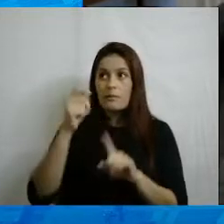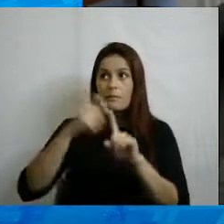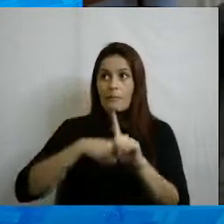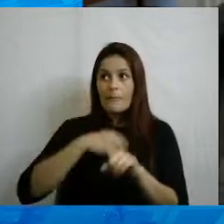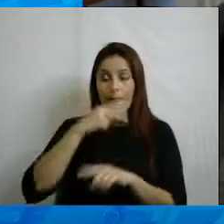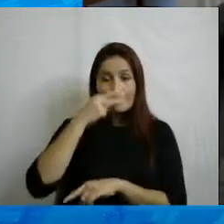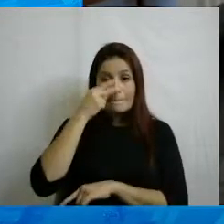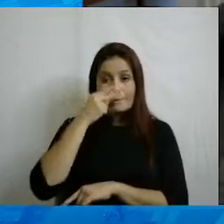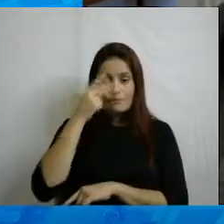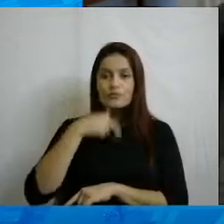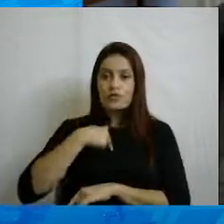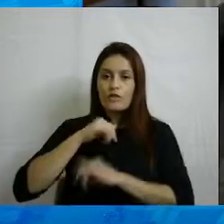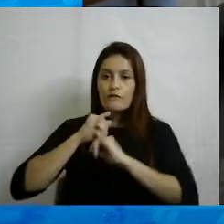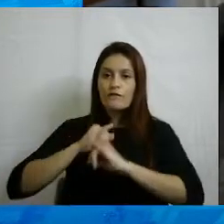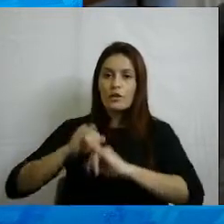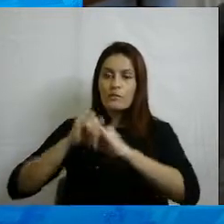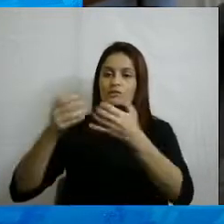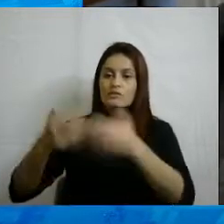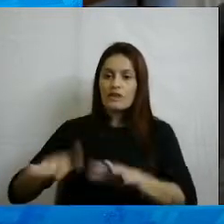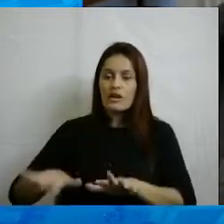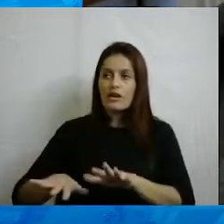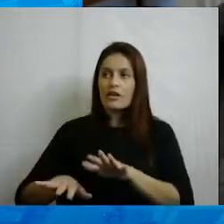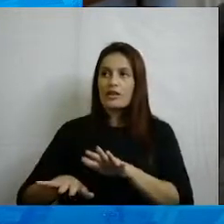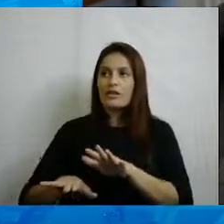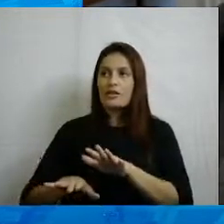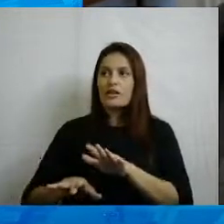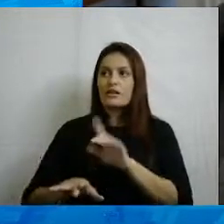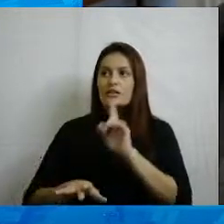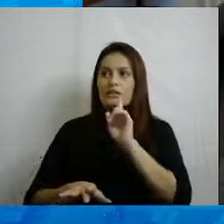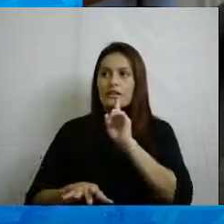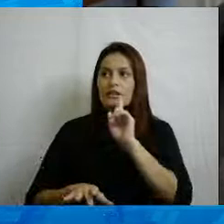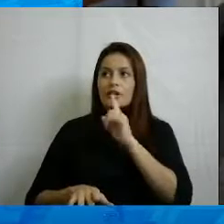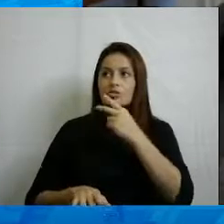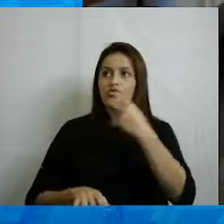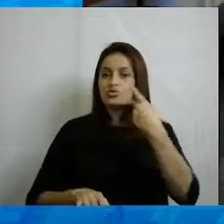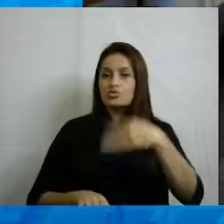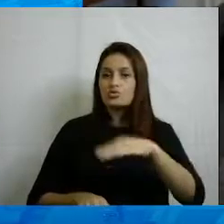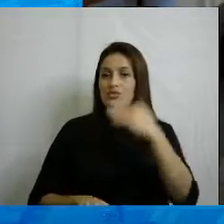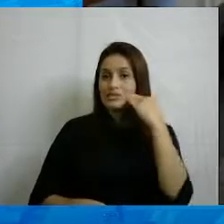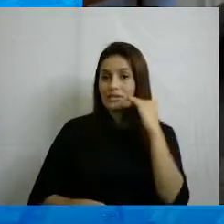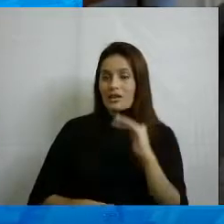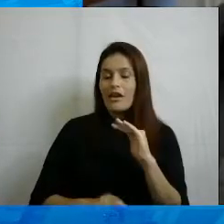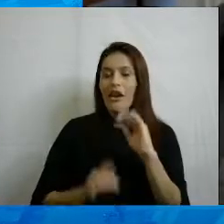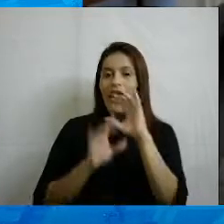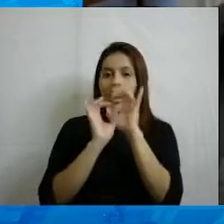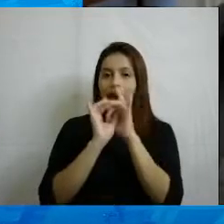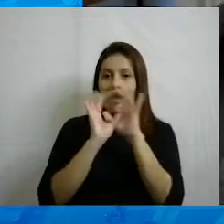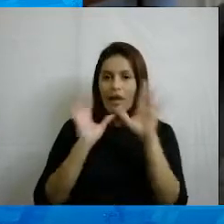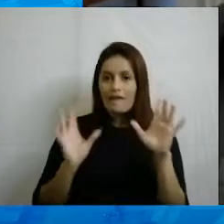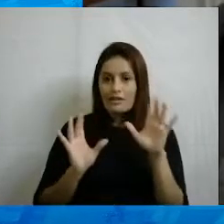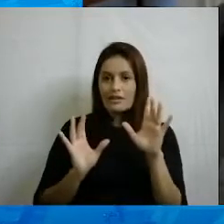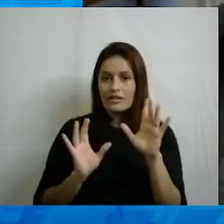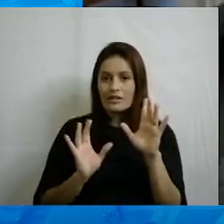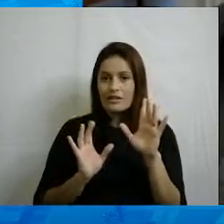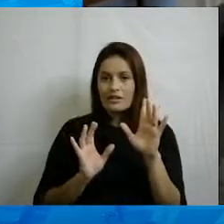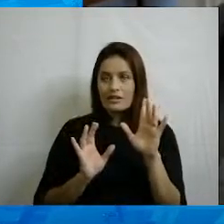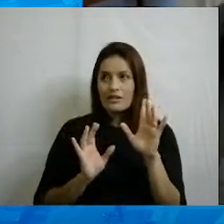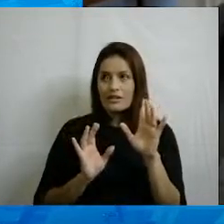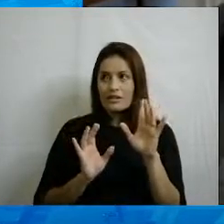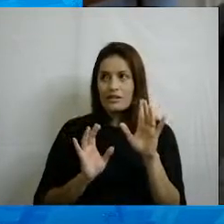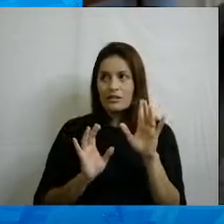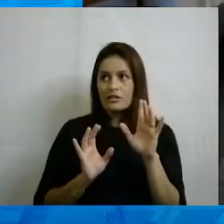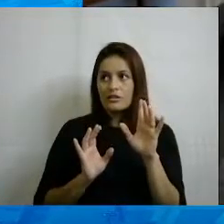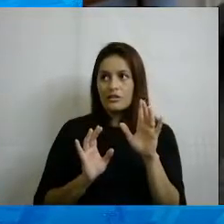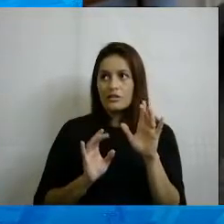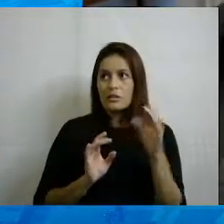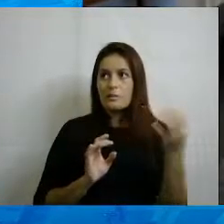yo informé a la señorita Marcela y a don Osiri que ella tenía a su niñita grave en el hospital porque tiene 3 riñones. Y me dijeron